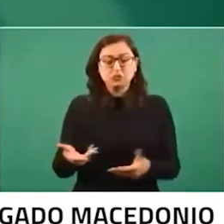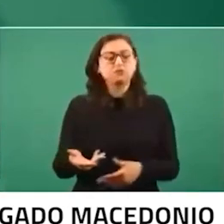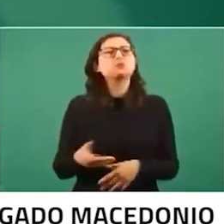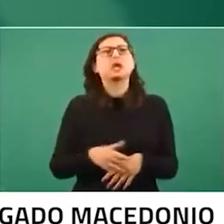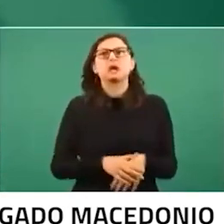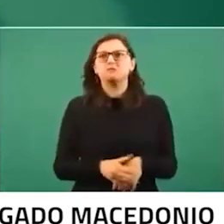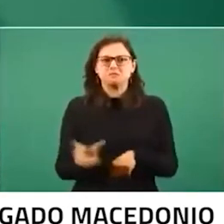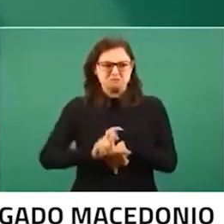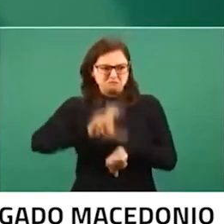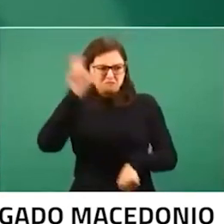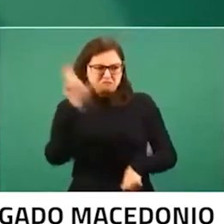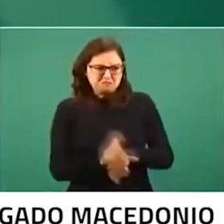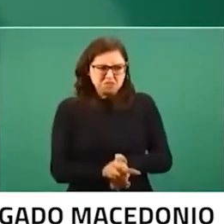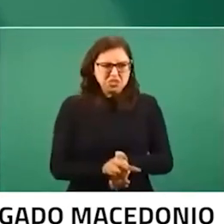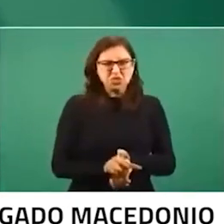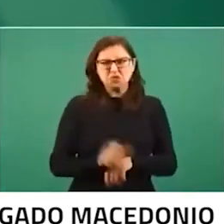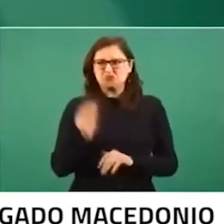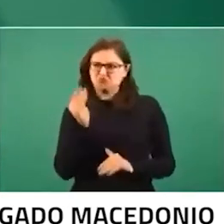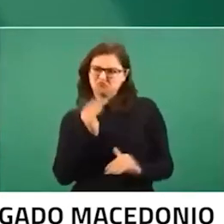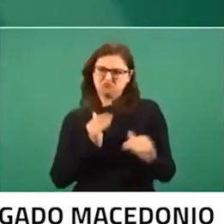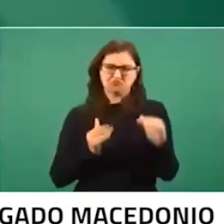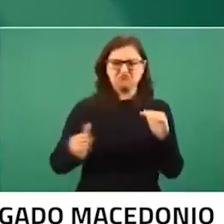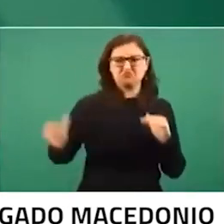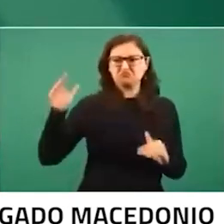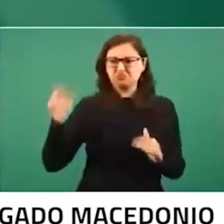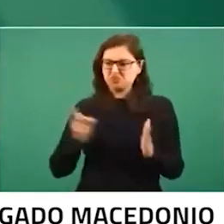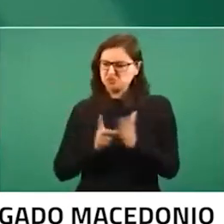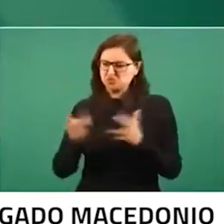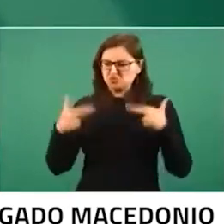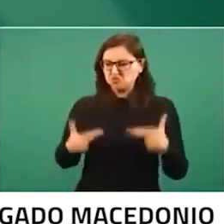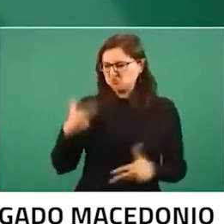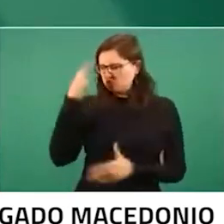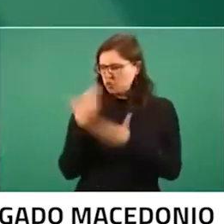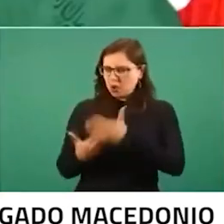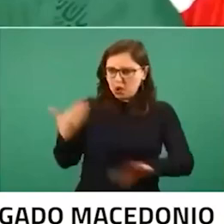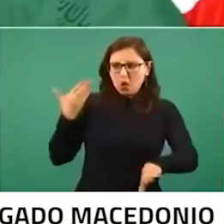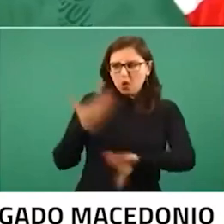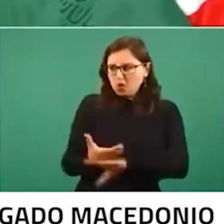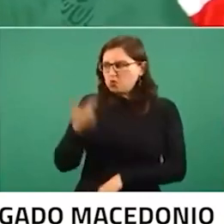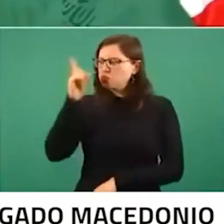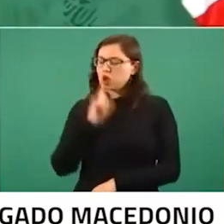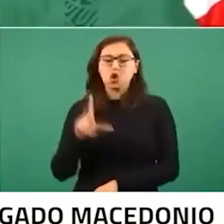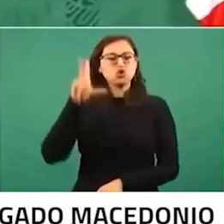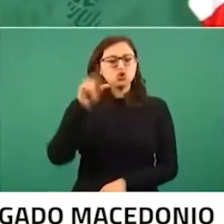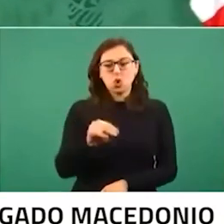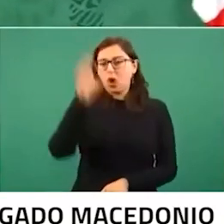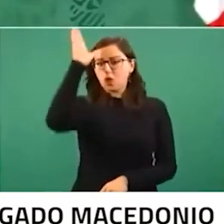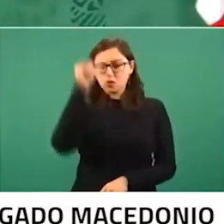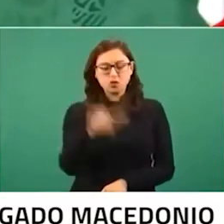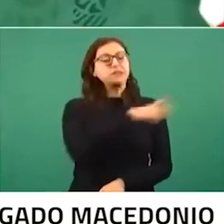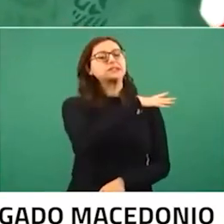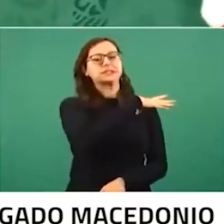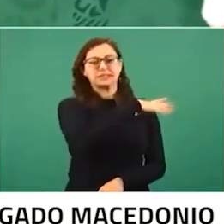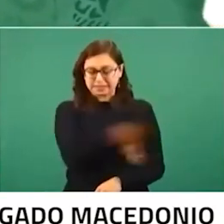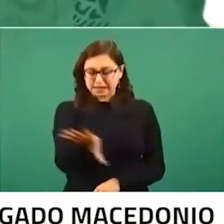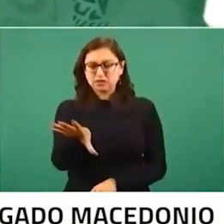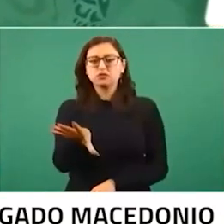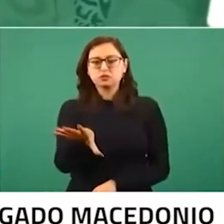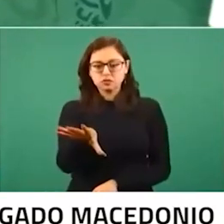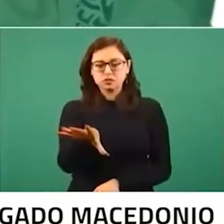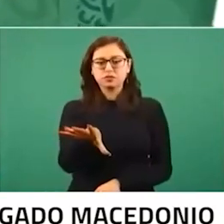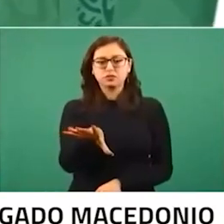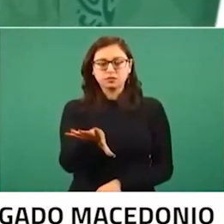patrimonialista, de violaciones graves a los derechos humanos de las mujeres. Sobre todo la